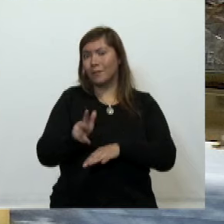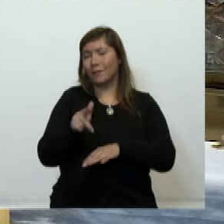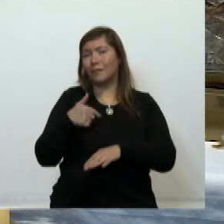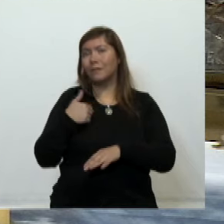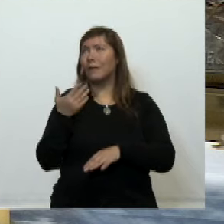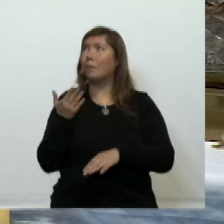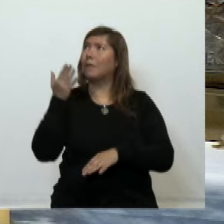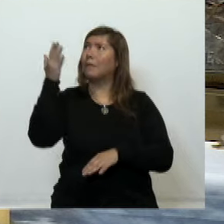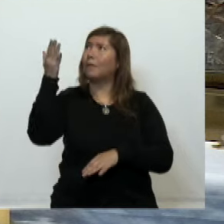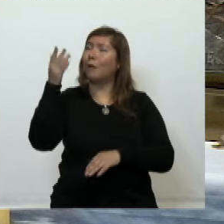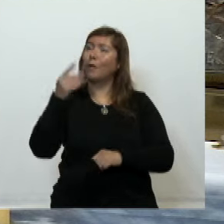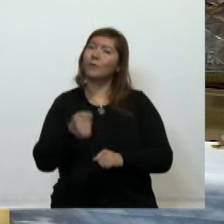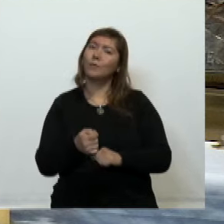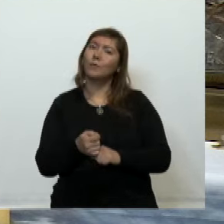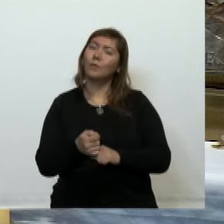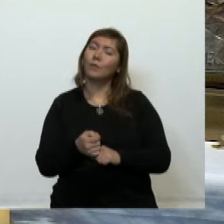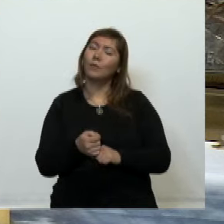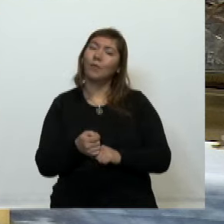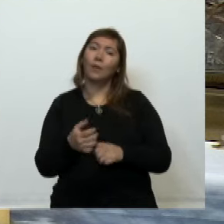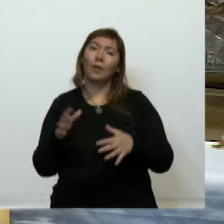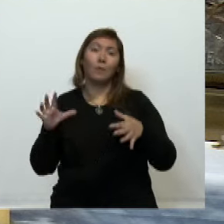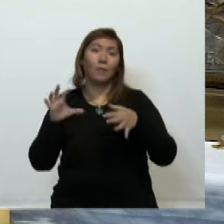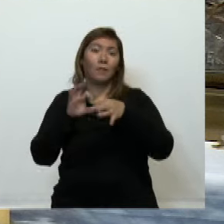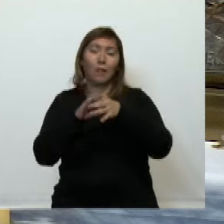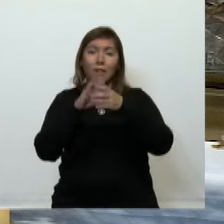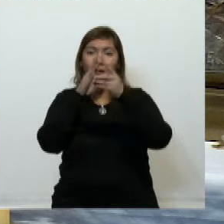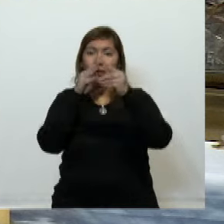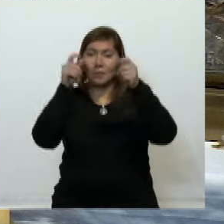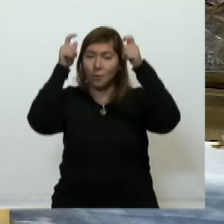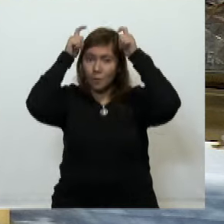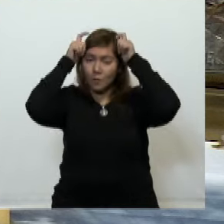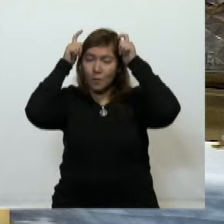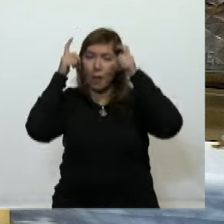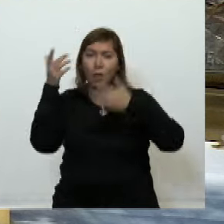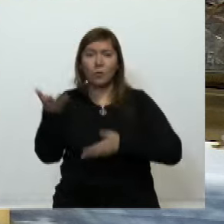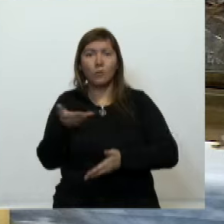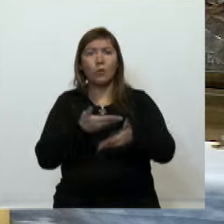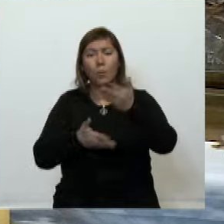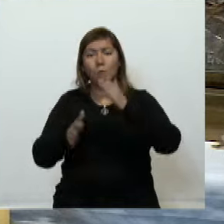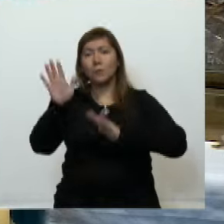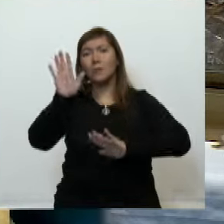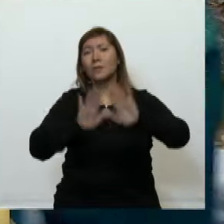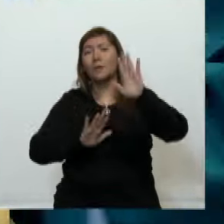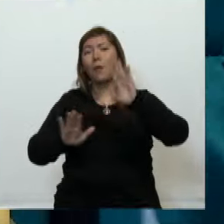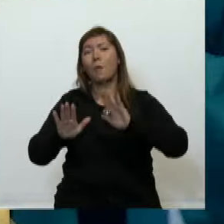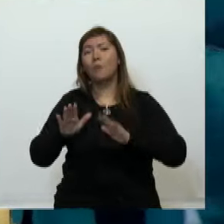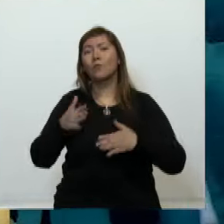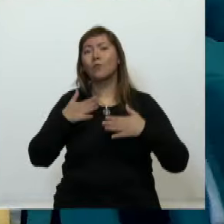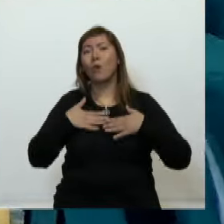Espíritu Santo congregue en la unidad a cuantos participamos del cuerpo y sangre de Cristo.